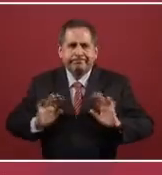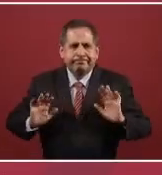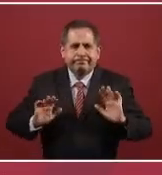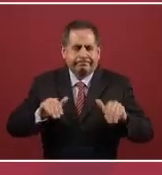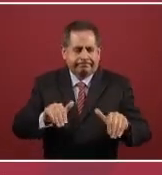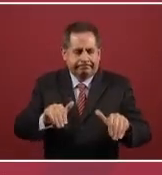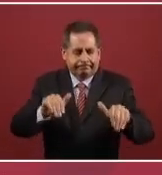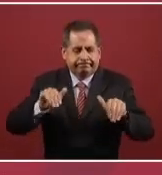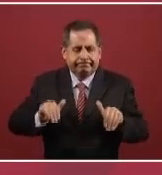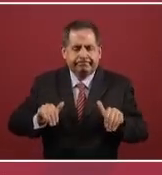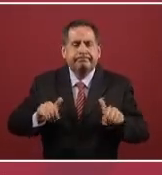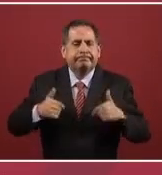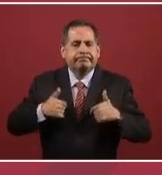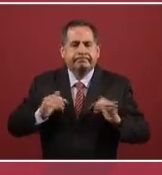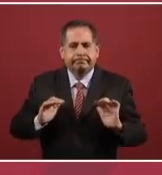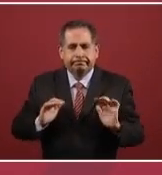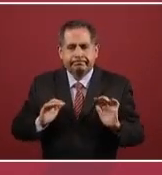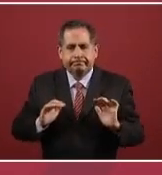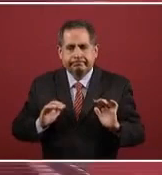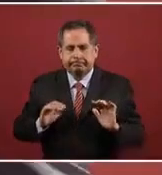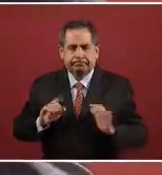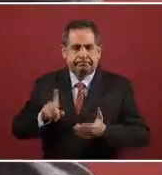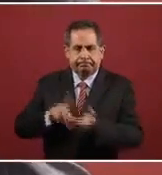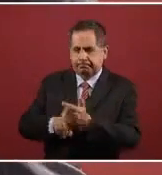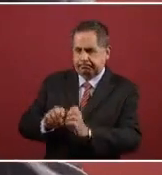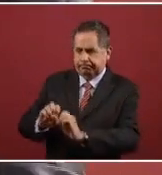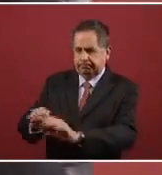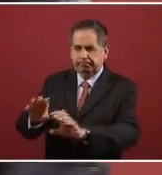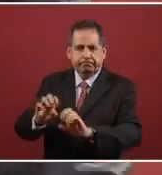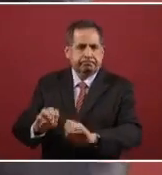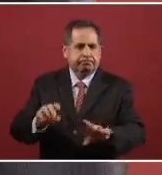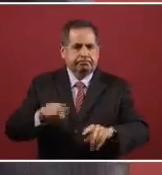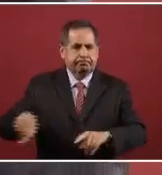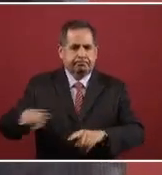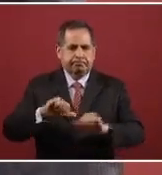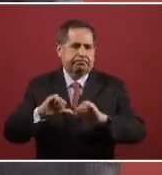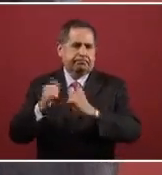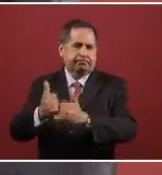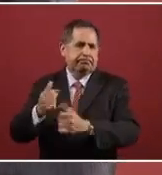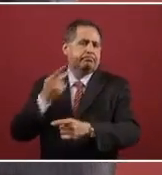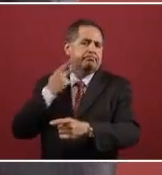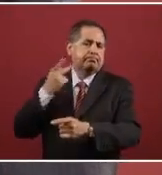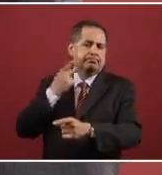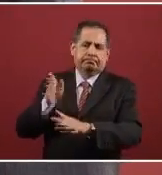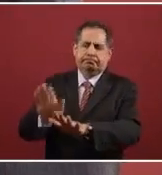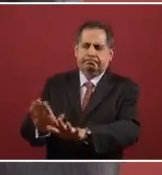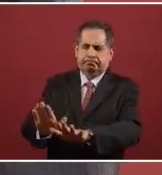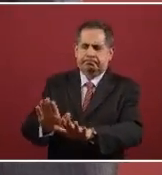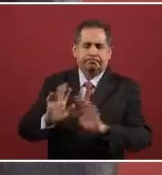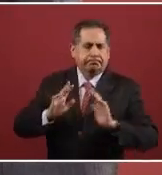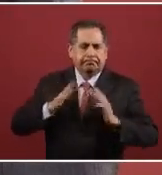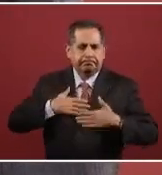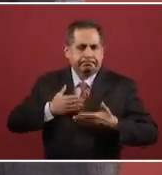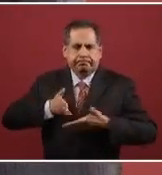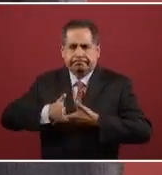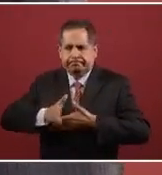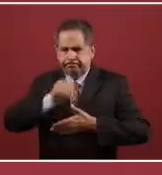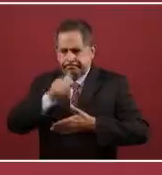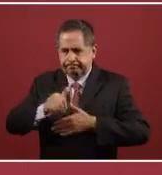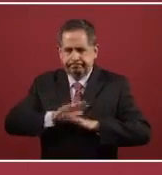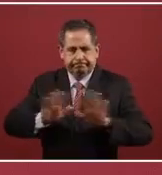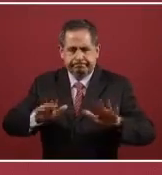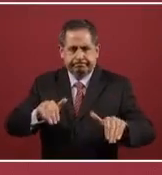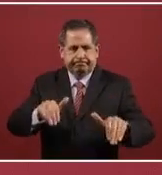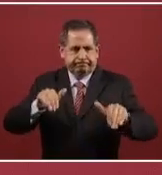ser respetuoso de la vida interna de las organizaciones políticas, sindicales